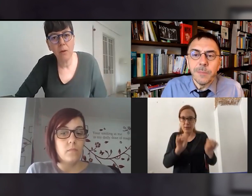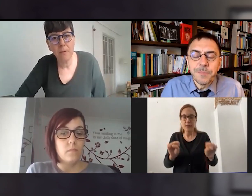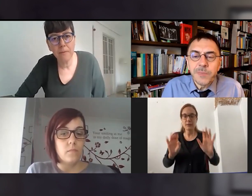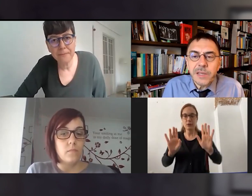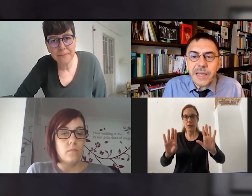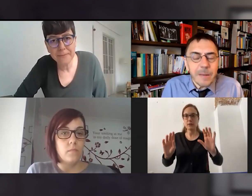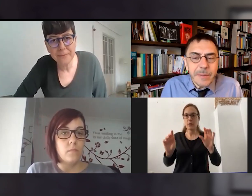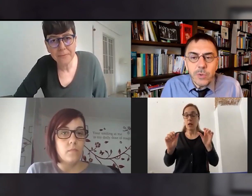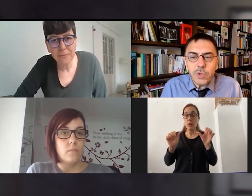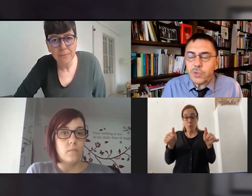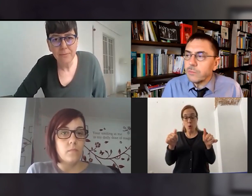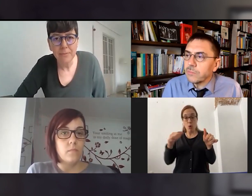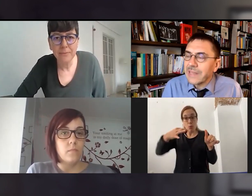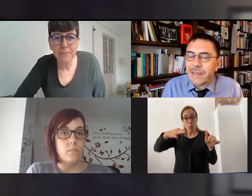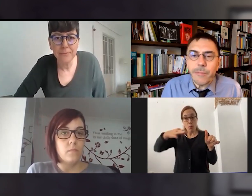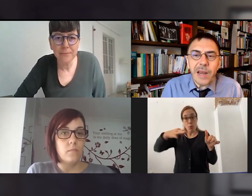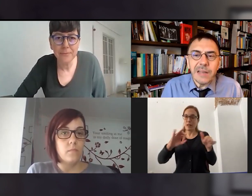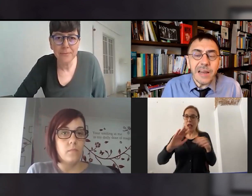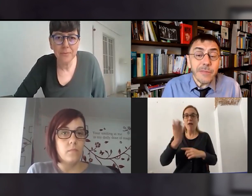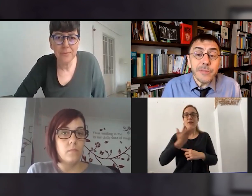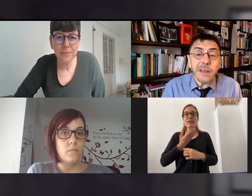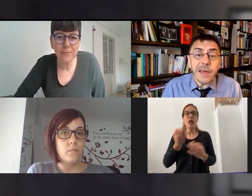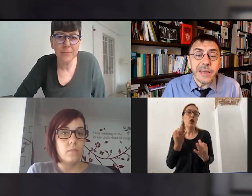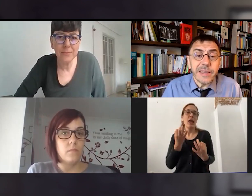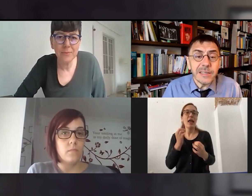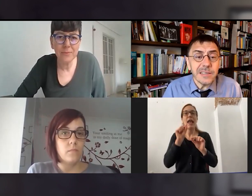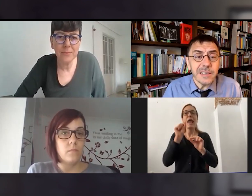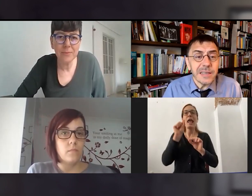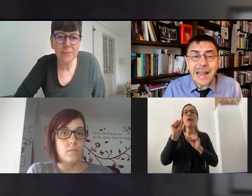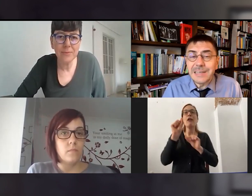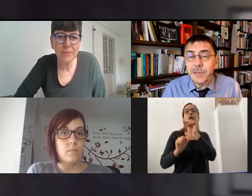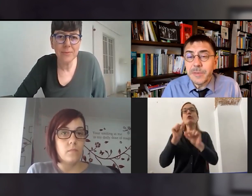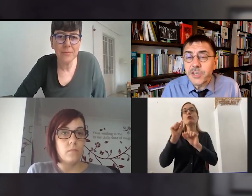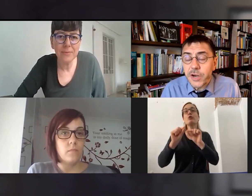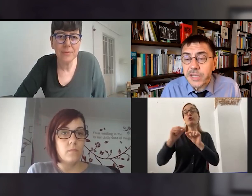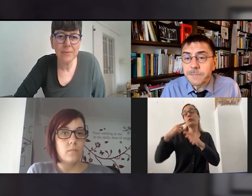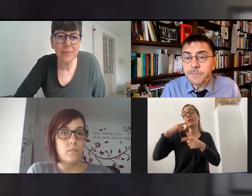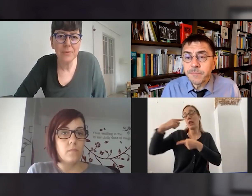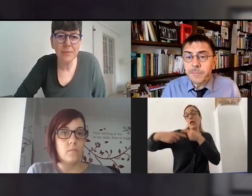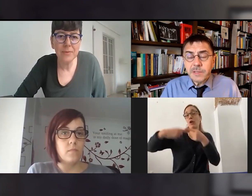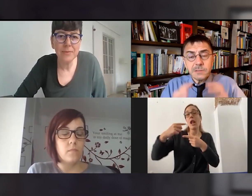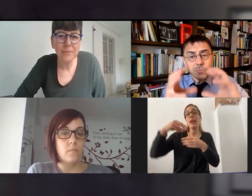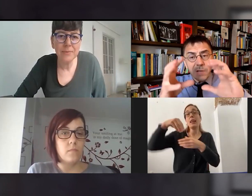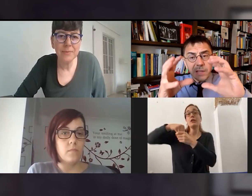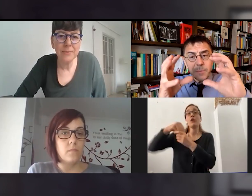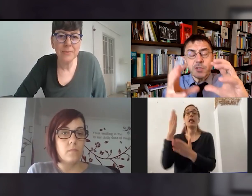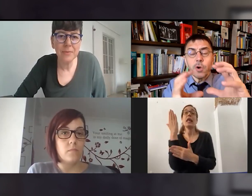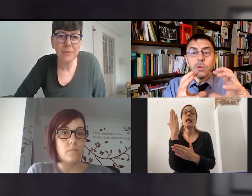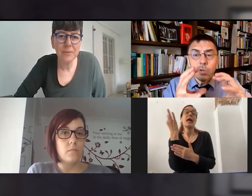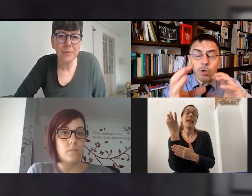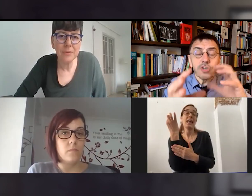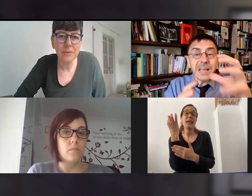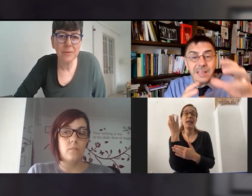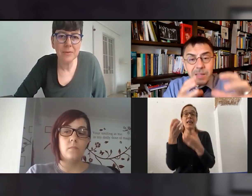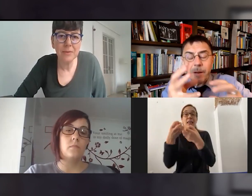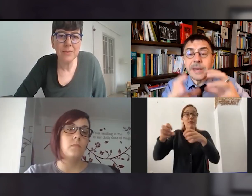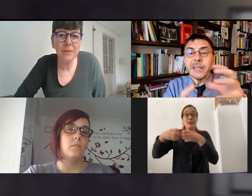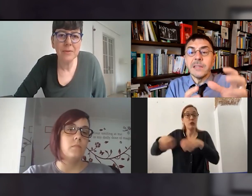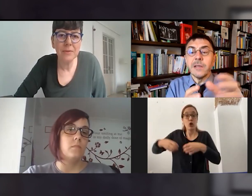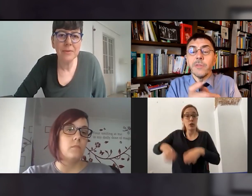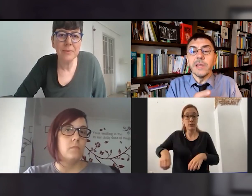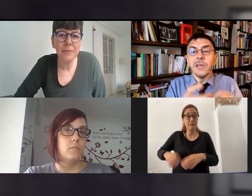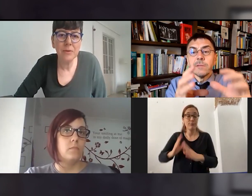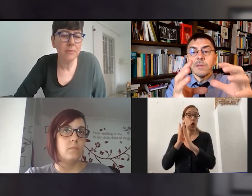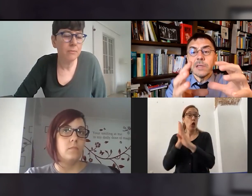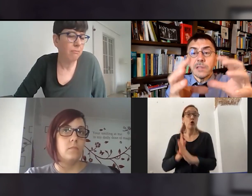afectado el virus tradicional de la izquierda, que es las divisiones. Una división constante y